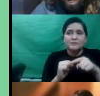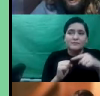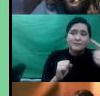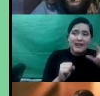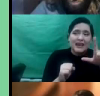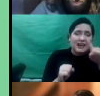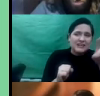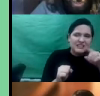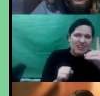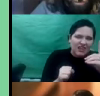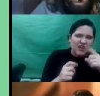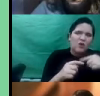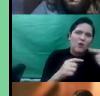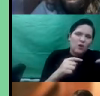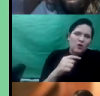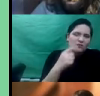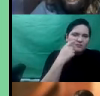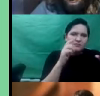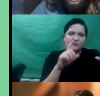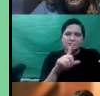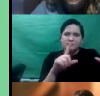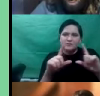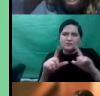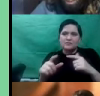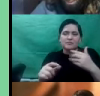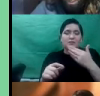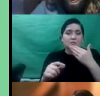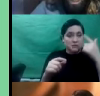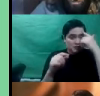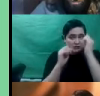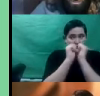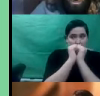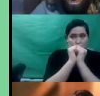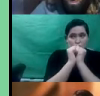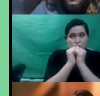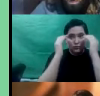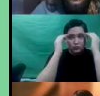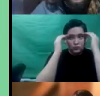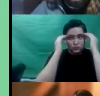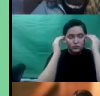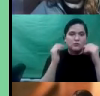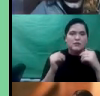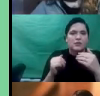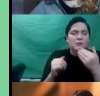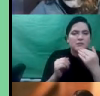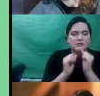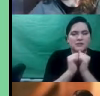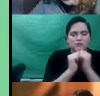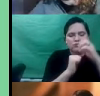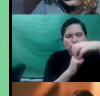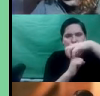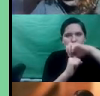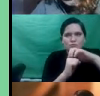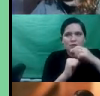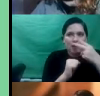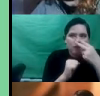lados, en regiones occipitales también, y en regiones parietales, que también se puede observar en LSD. Entonces,